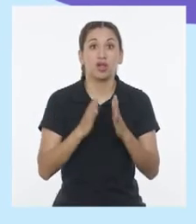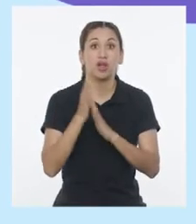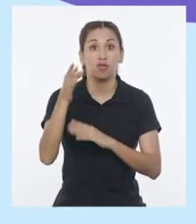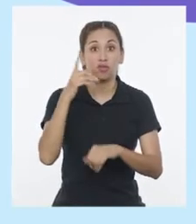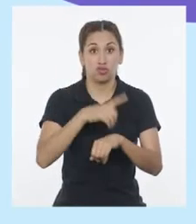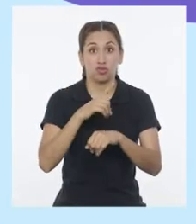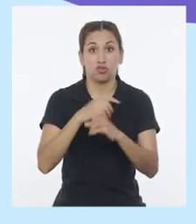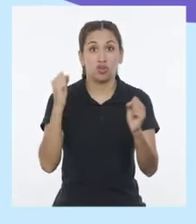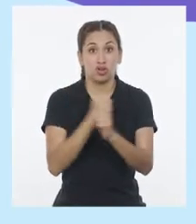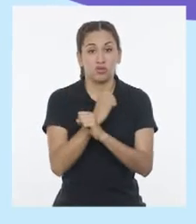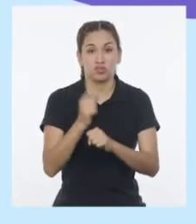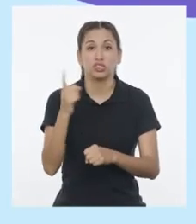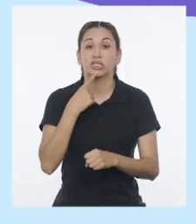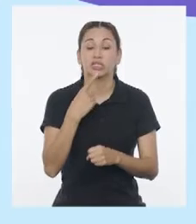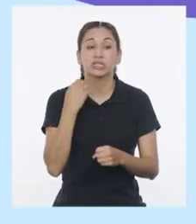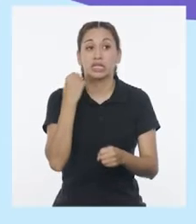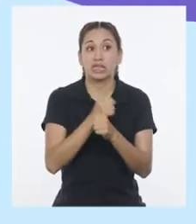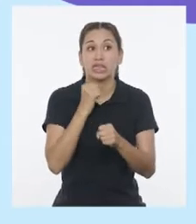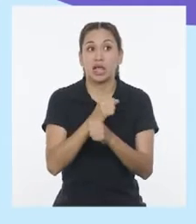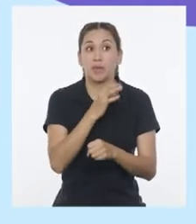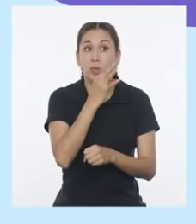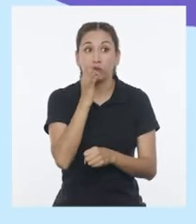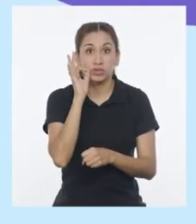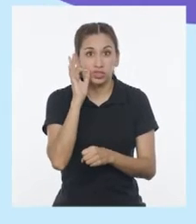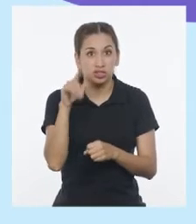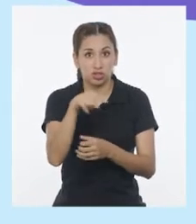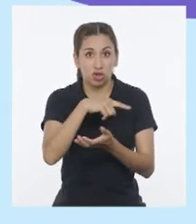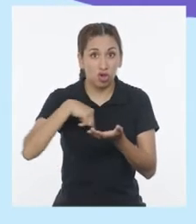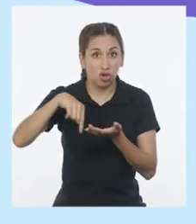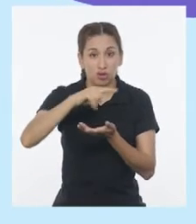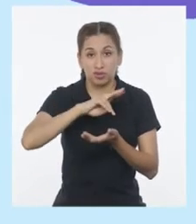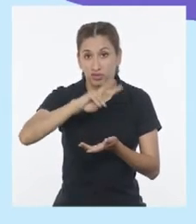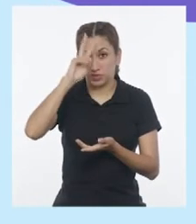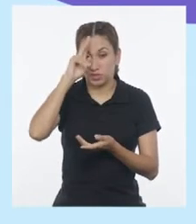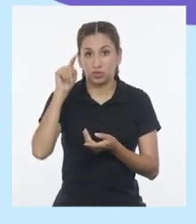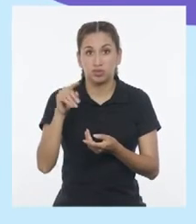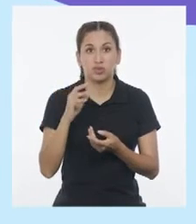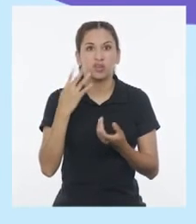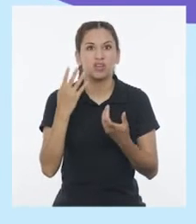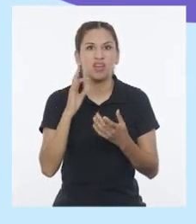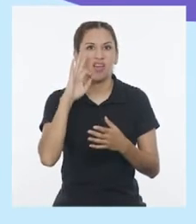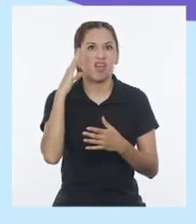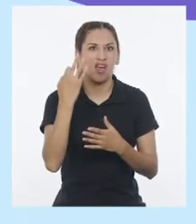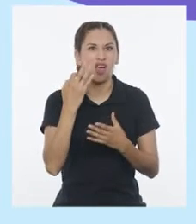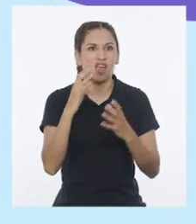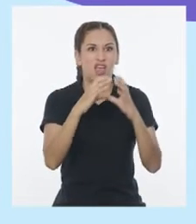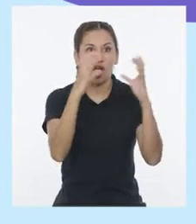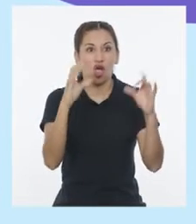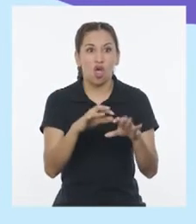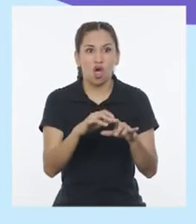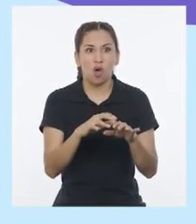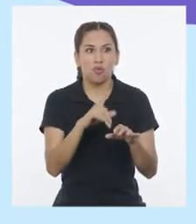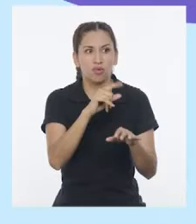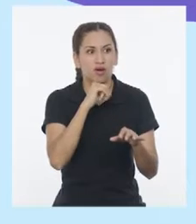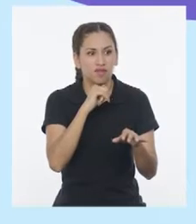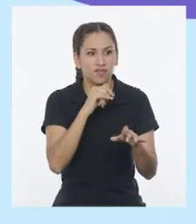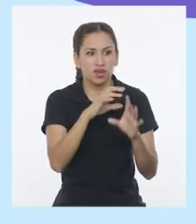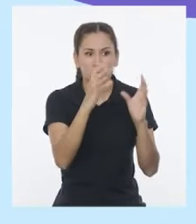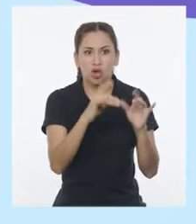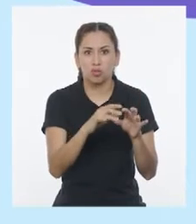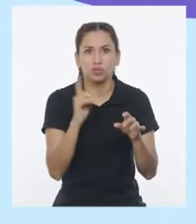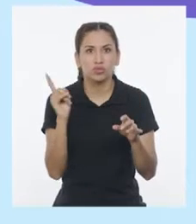doctor Impositive. Dijo que estaba en una labor secreta en todo el Perú y estuvo ofertando a uno de mis vecinos una